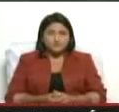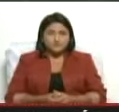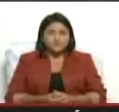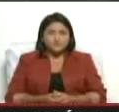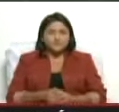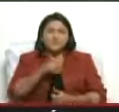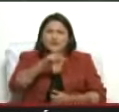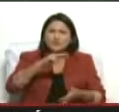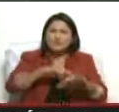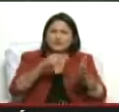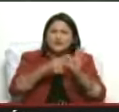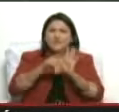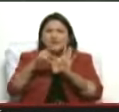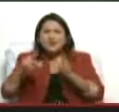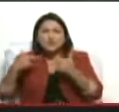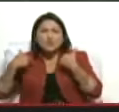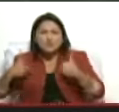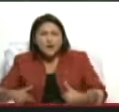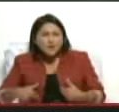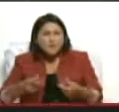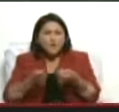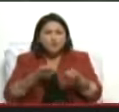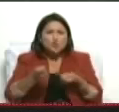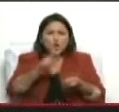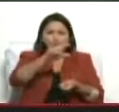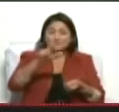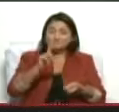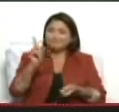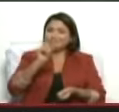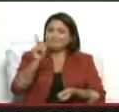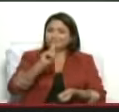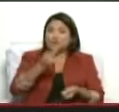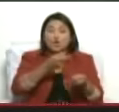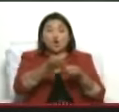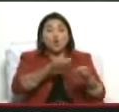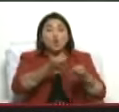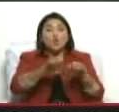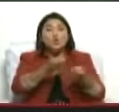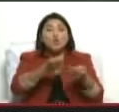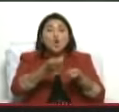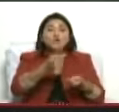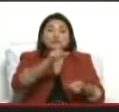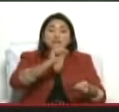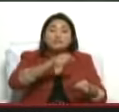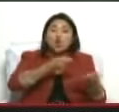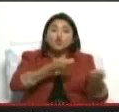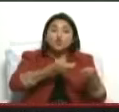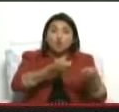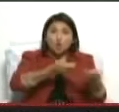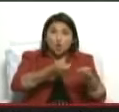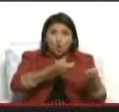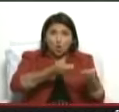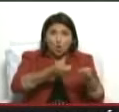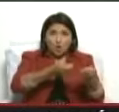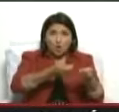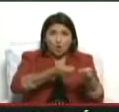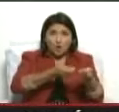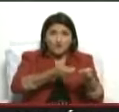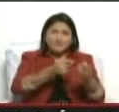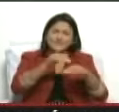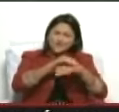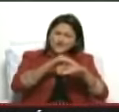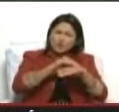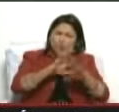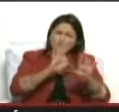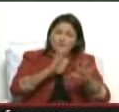con derechos humanos ni con control ciudadano ese era un control más bien que pretendía muy me perdonas la